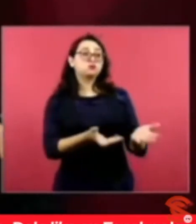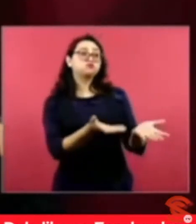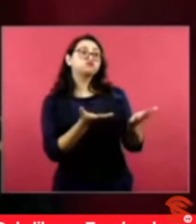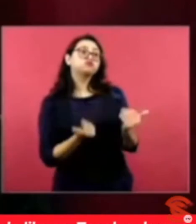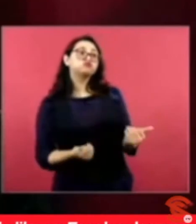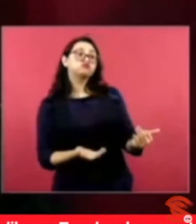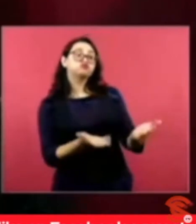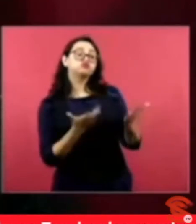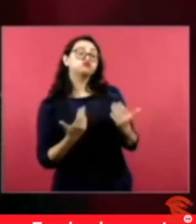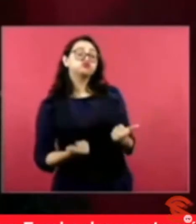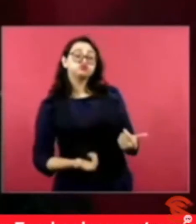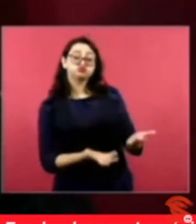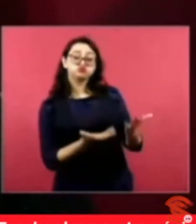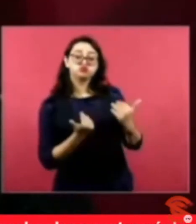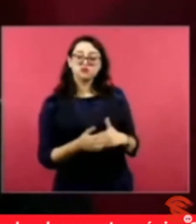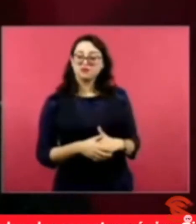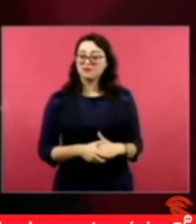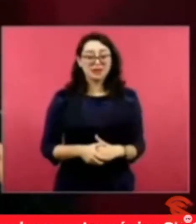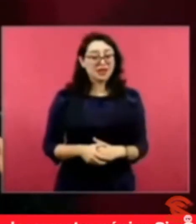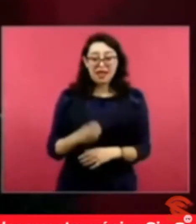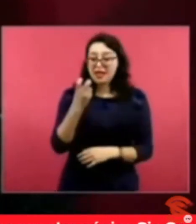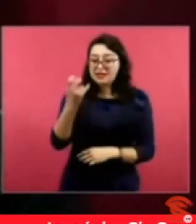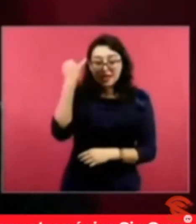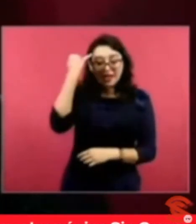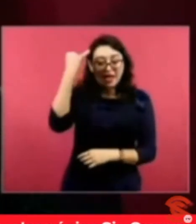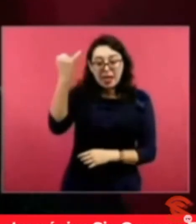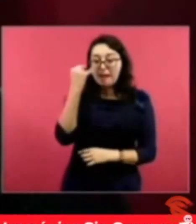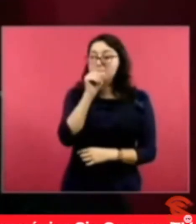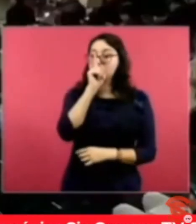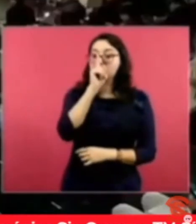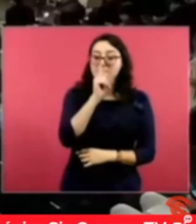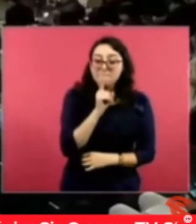Lo que se está buscando ahora es